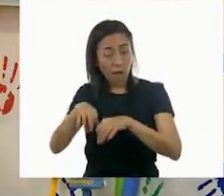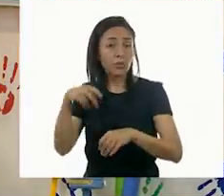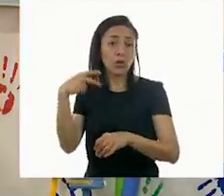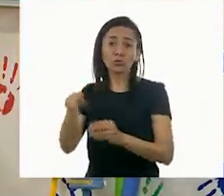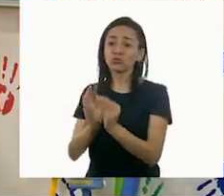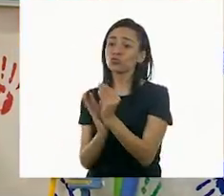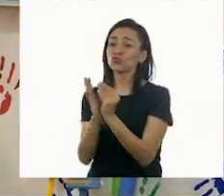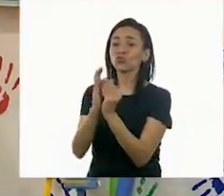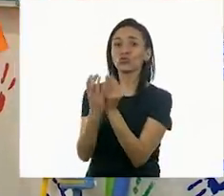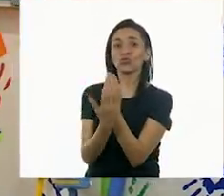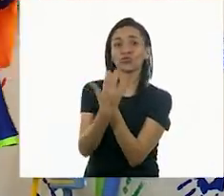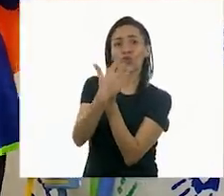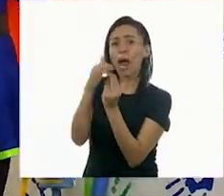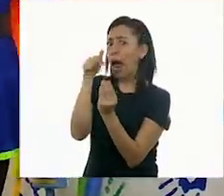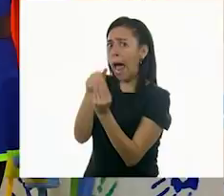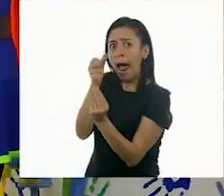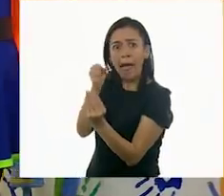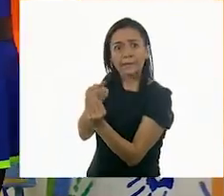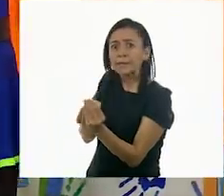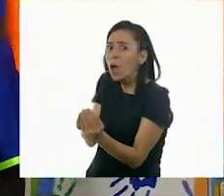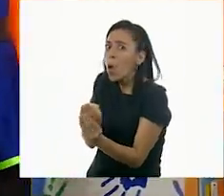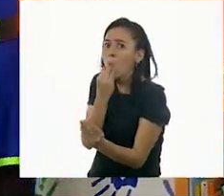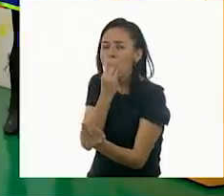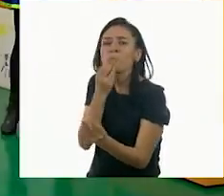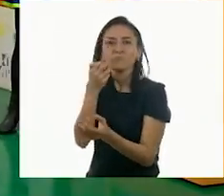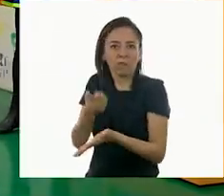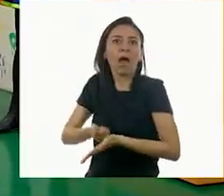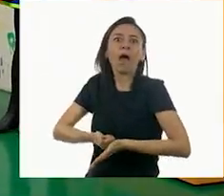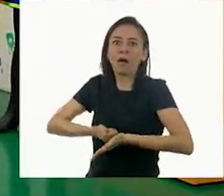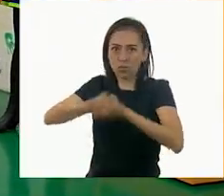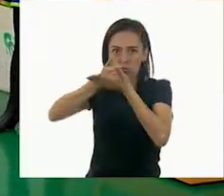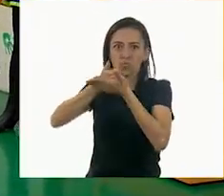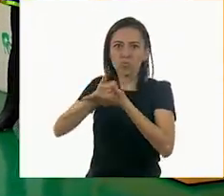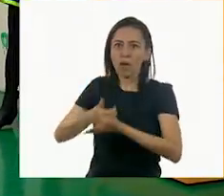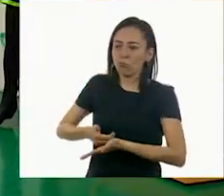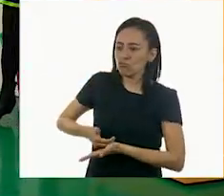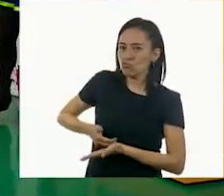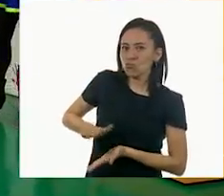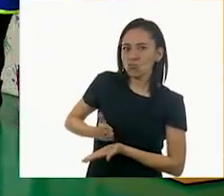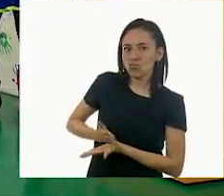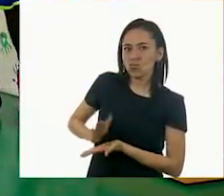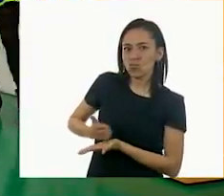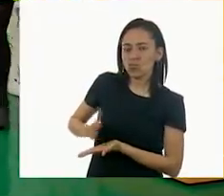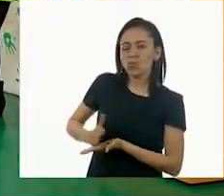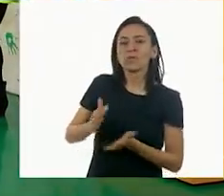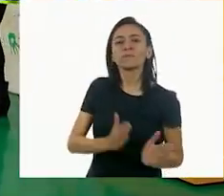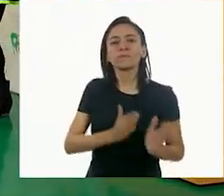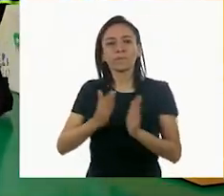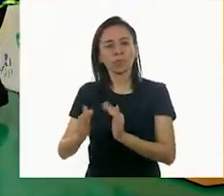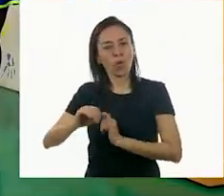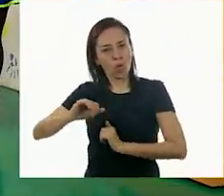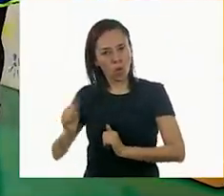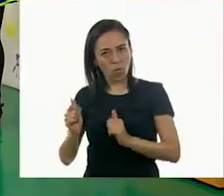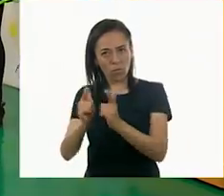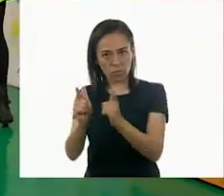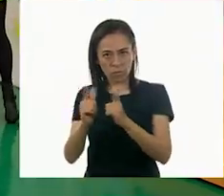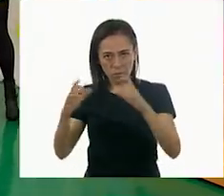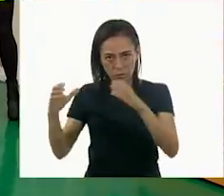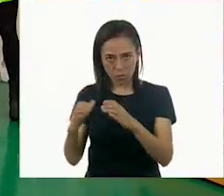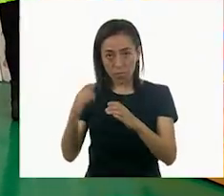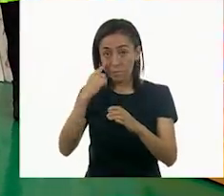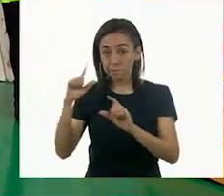ayuda mucho. Muy bien, vamos a pasar al siguiente grupo. En esta imagen